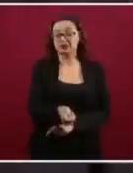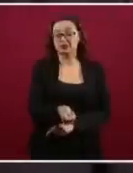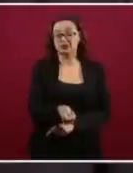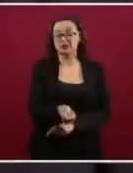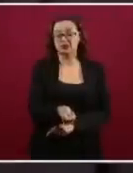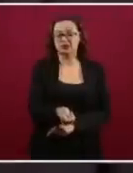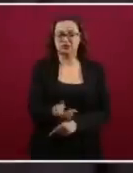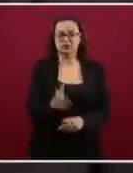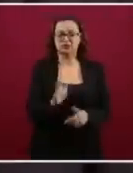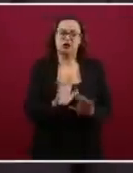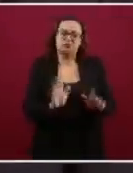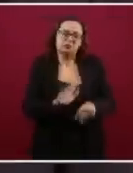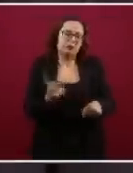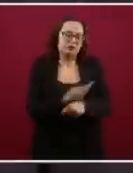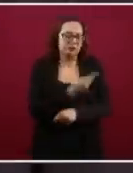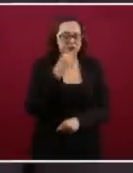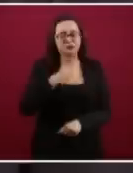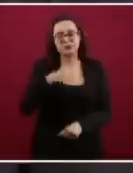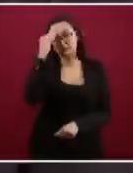lo olvidamos,